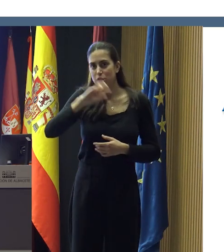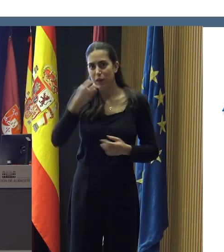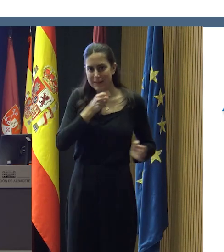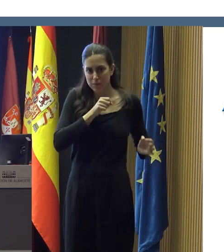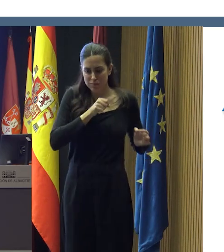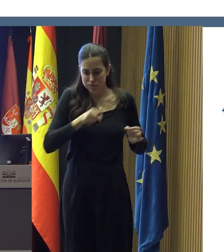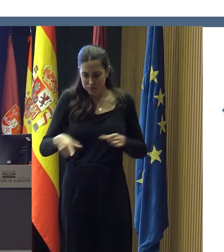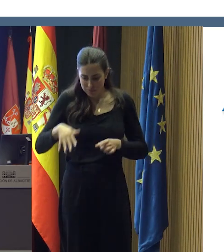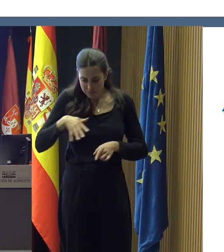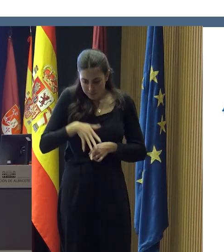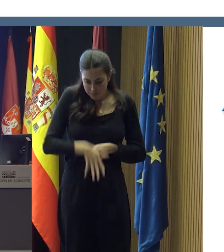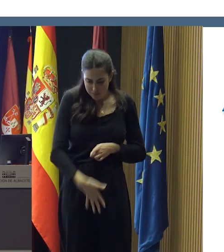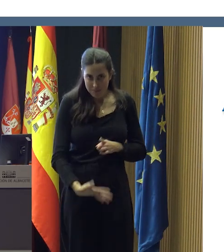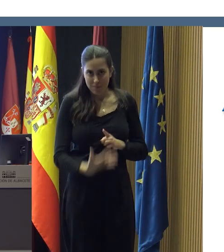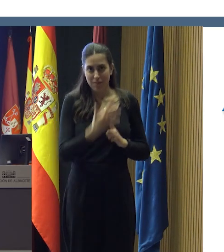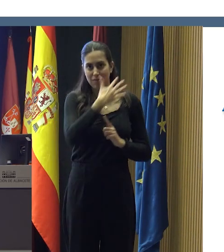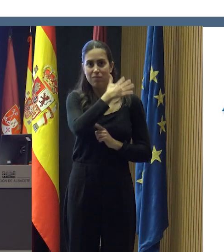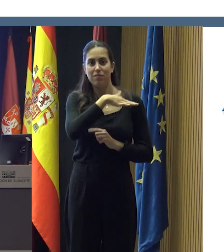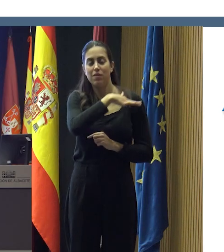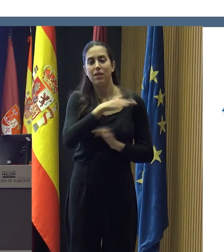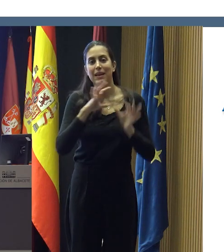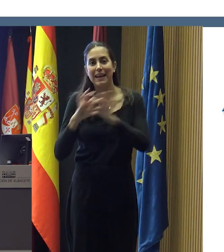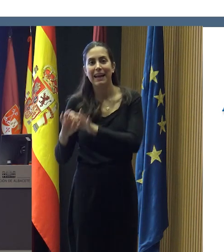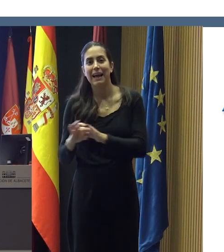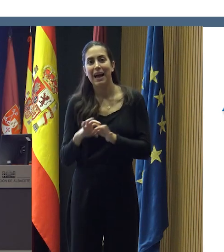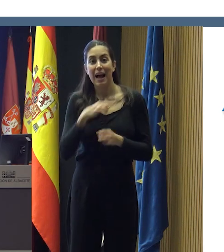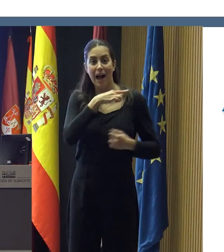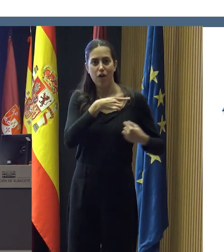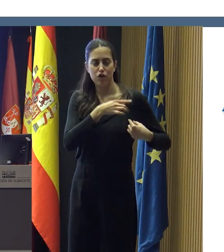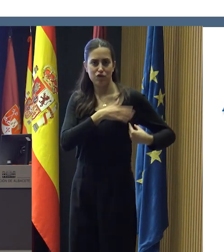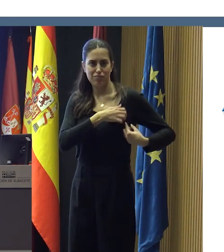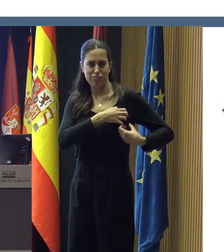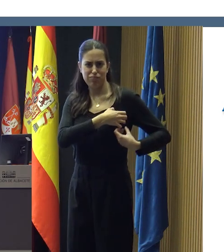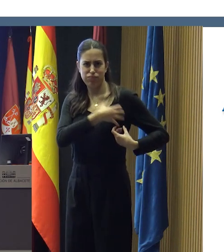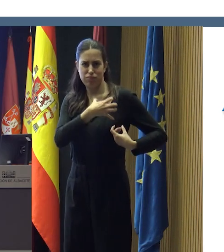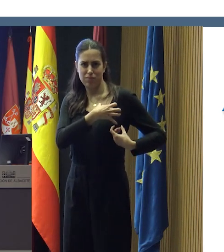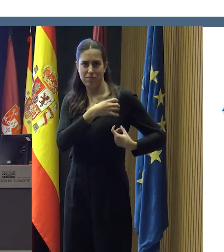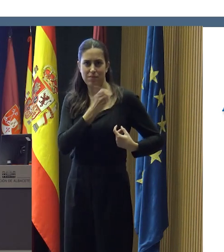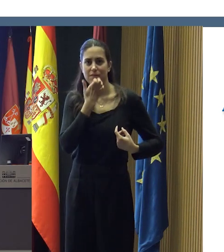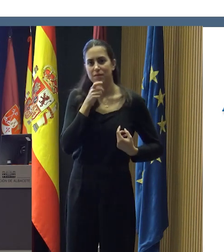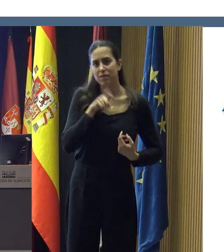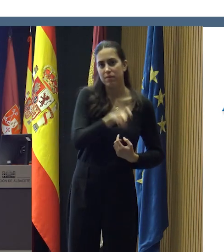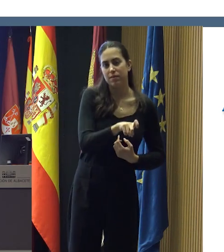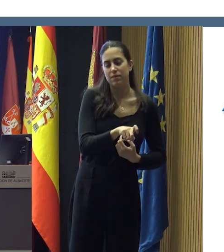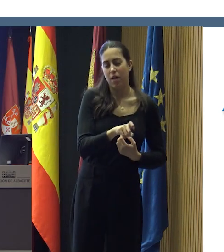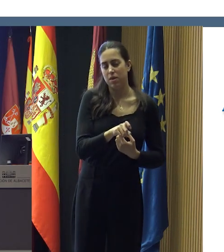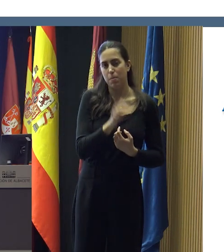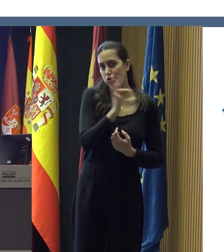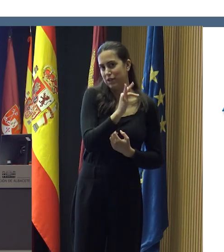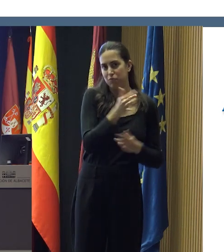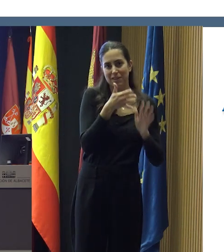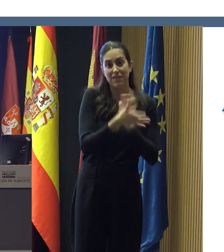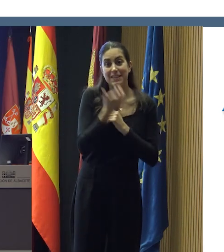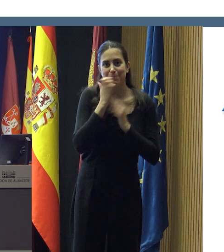decir, metastatiza, esos ganglios son los primeros que van a ser positivos para células tumorales. Entonces, cuando una paciente tiene un tumor un